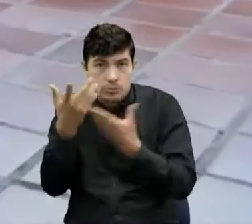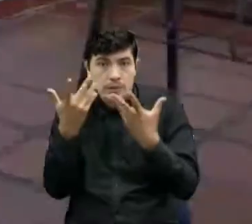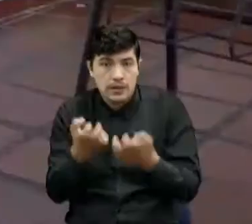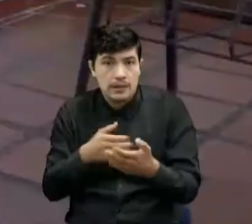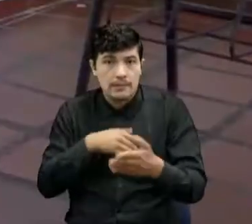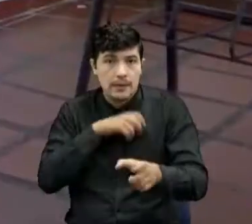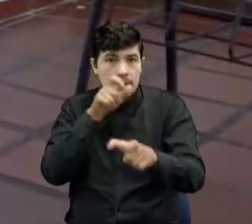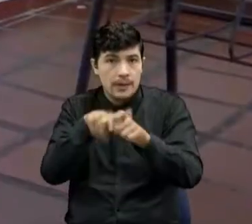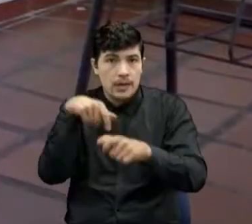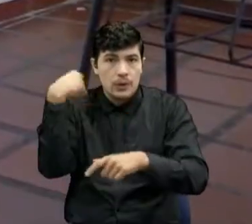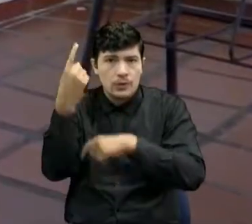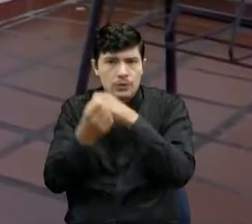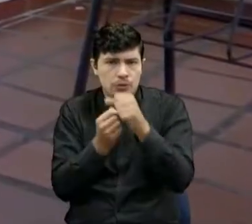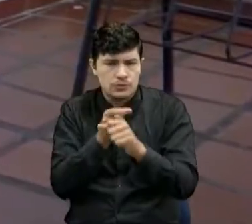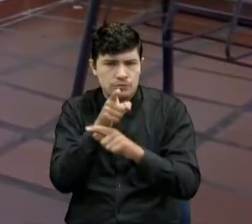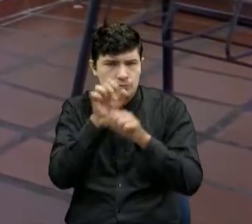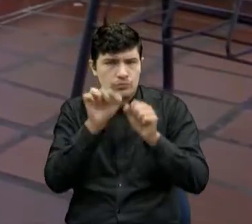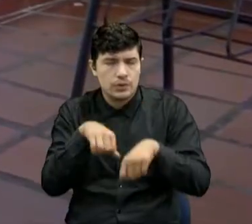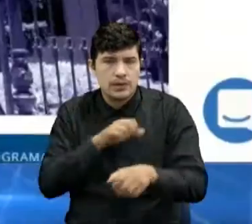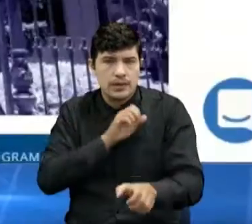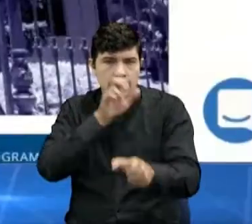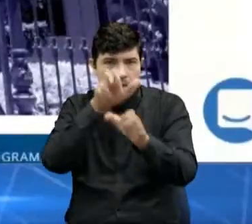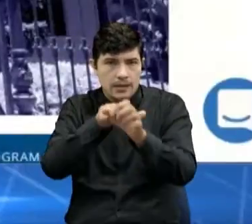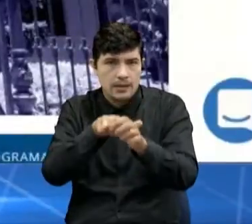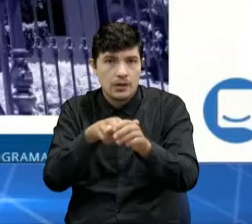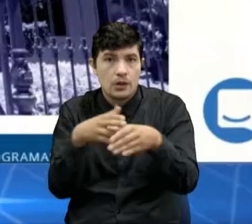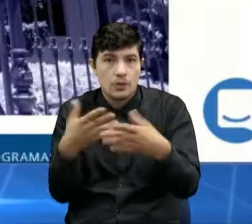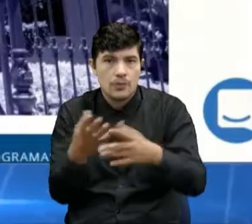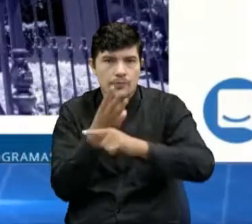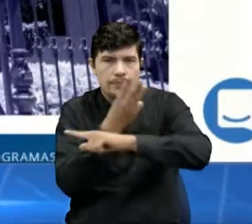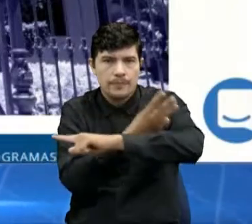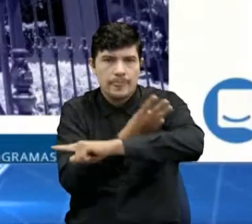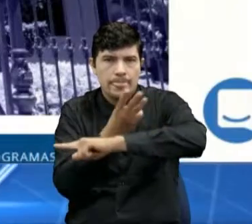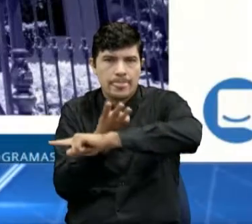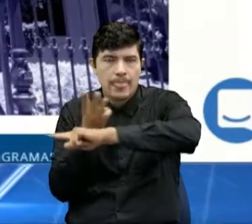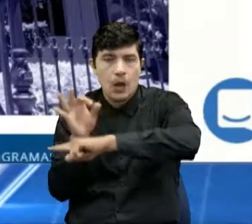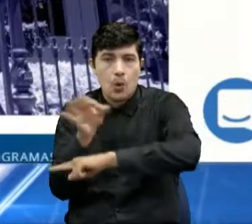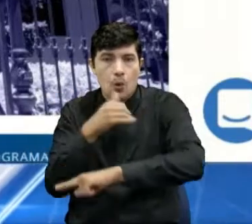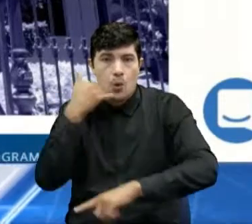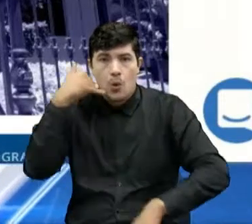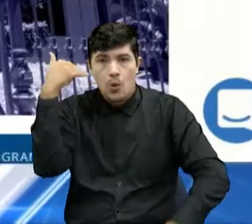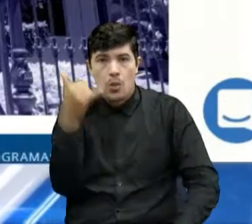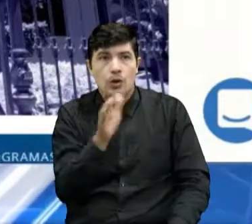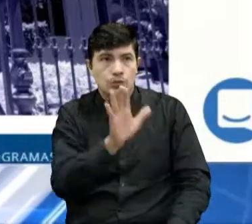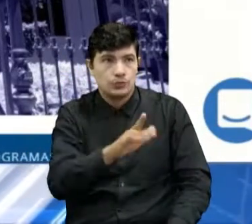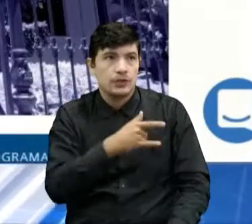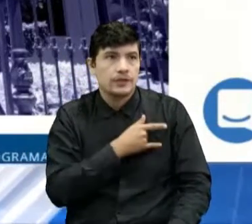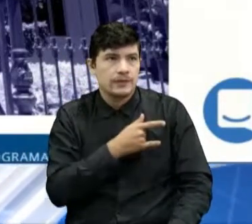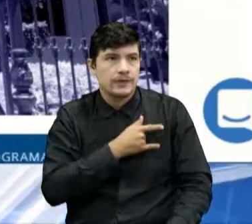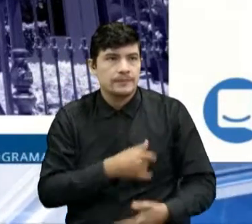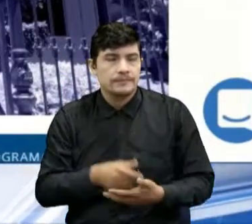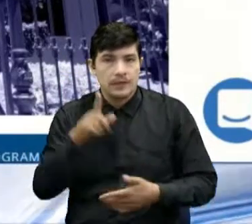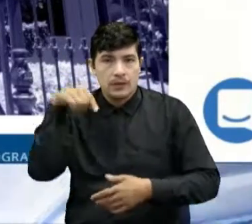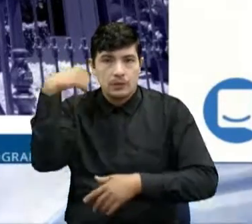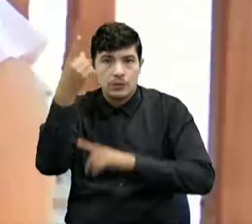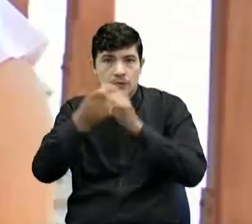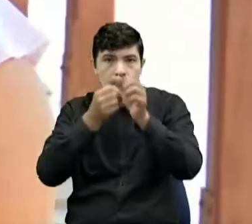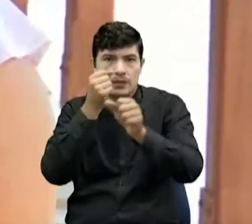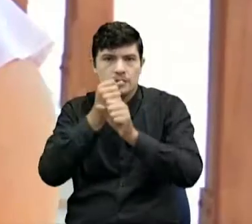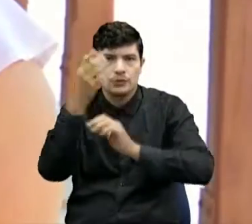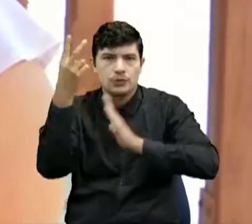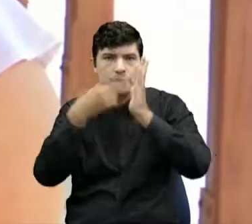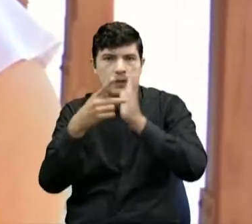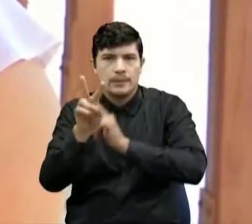proceso para el próximo año podrán realizar sus inscripciones a través de los canales virtuales o telefónicos de la universidad para el 2021